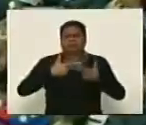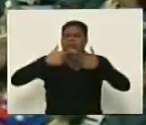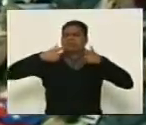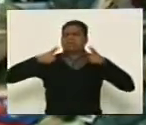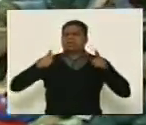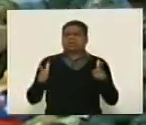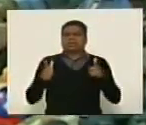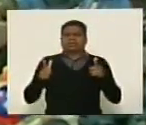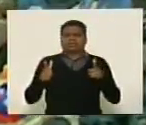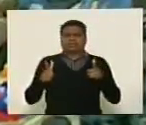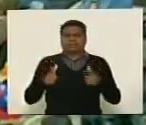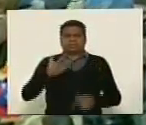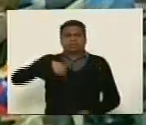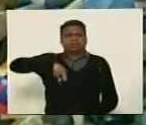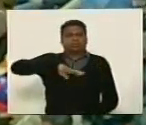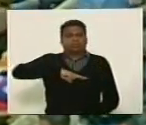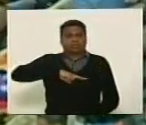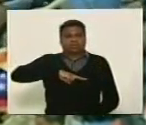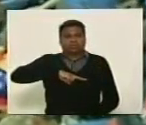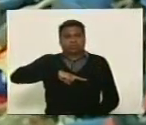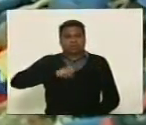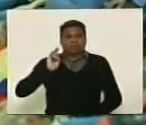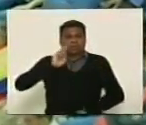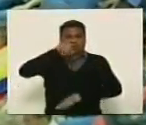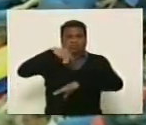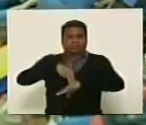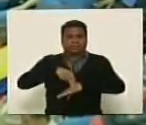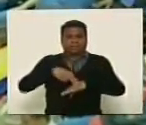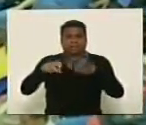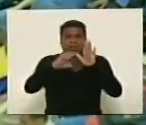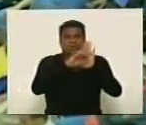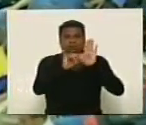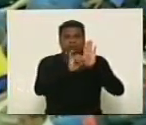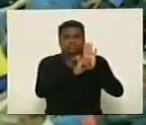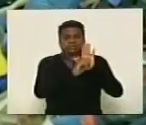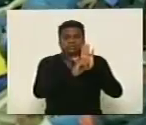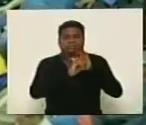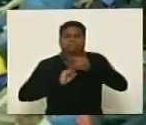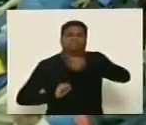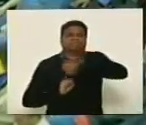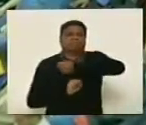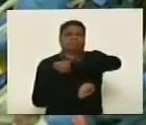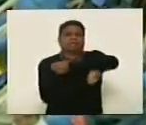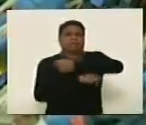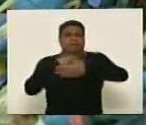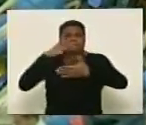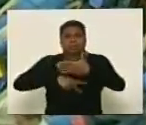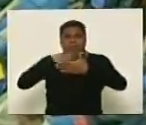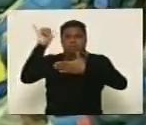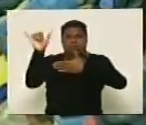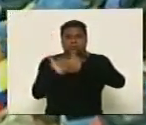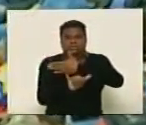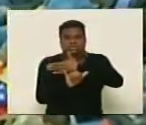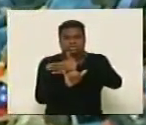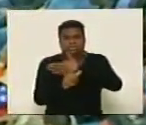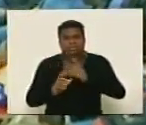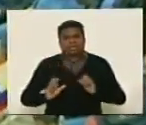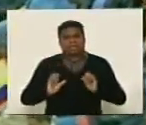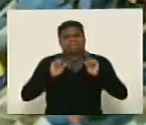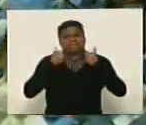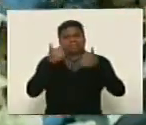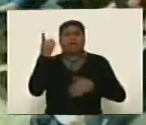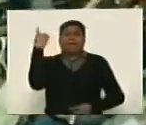Nosotros como Asamblea Nacional Constituyente respaldamos este proyecto que lo inició